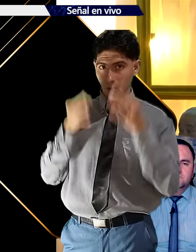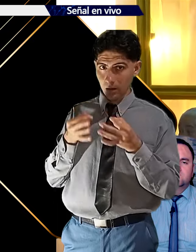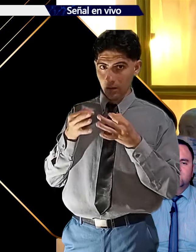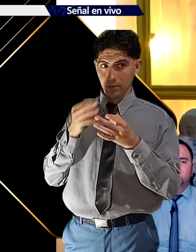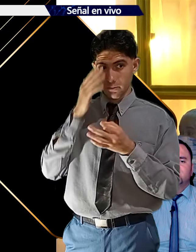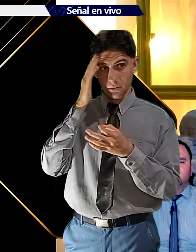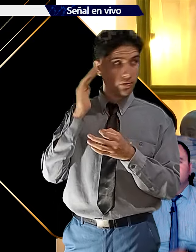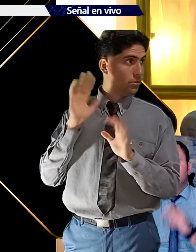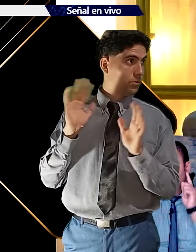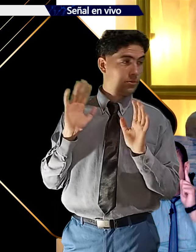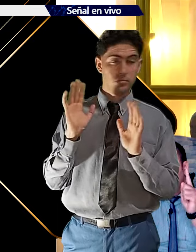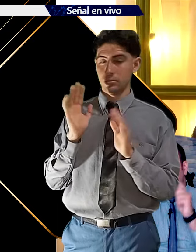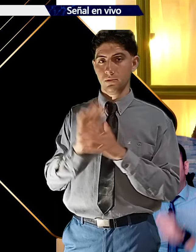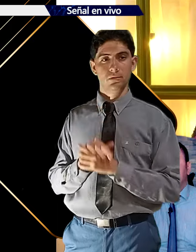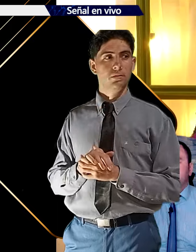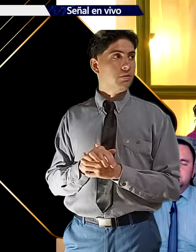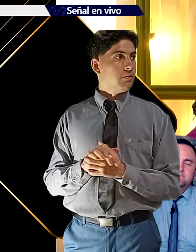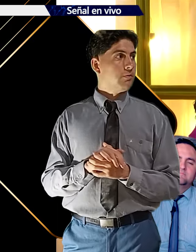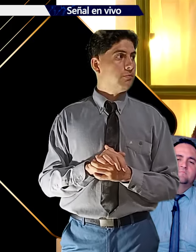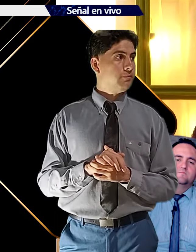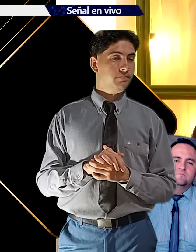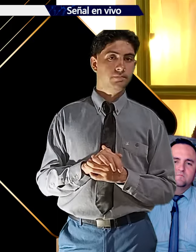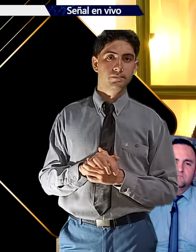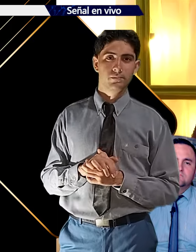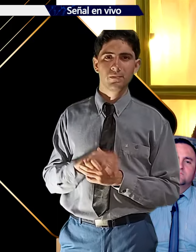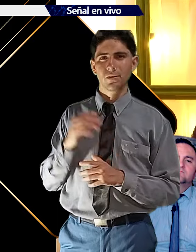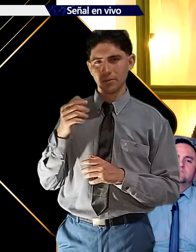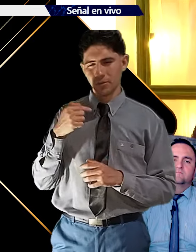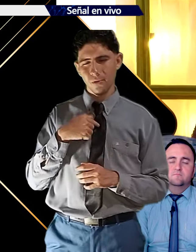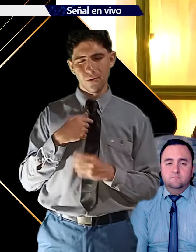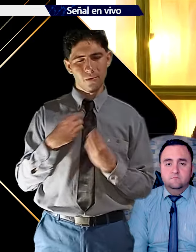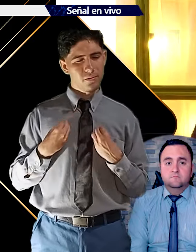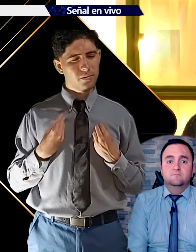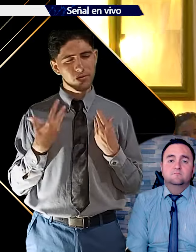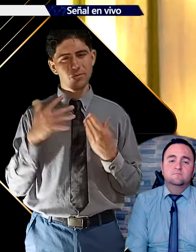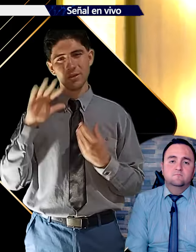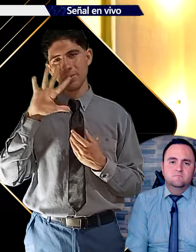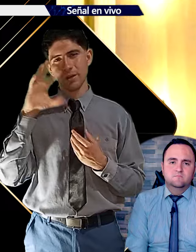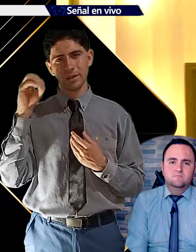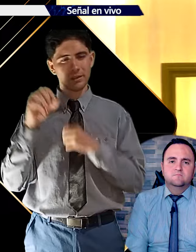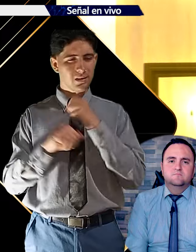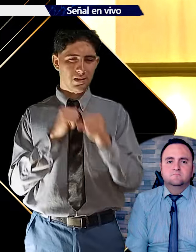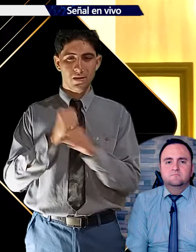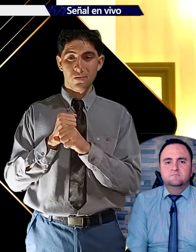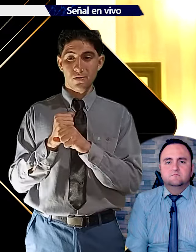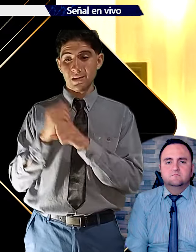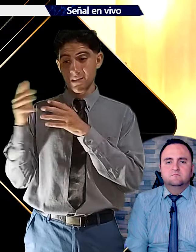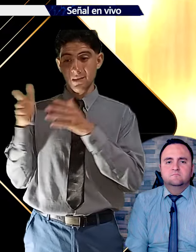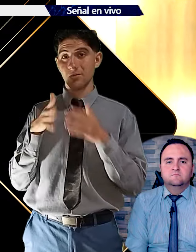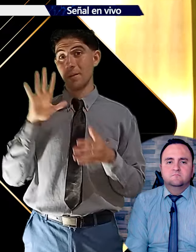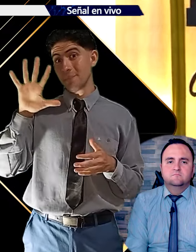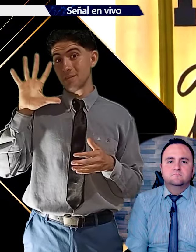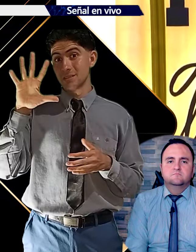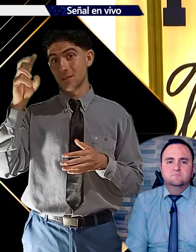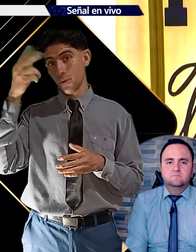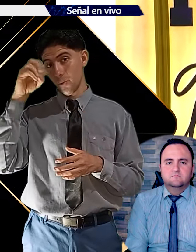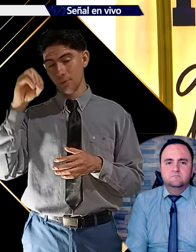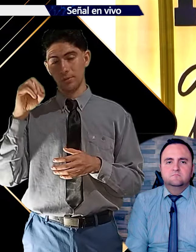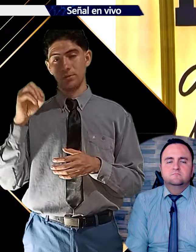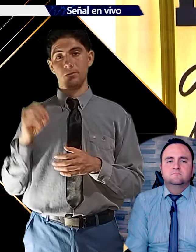crié 4 hijos y tengo 10 nietos, y llevo más de 50 años manejando casos de